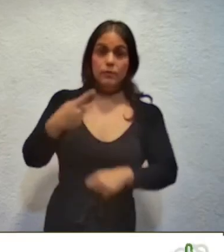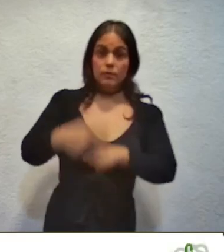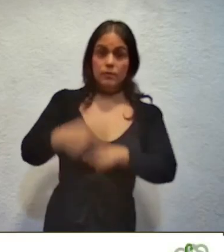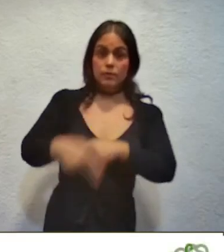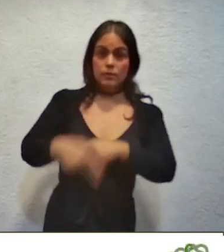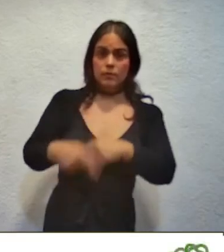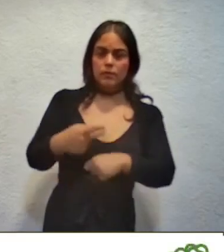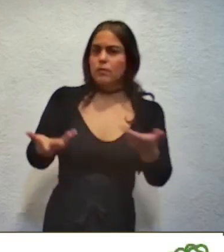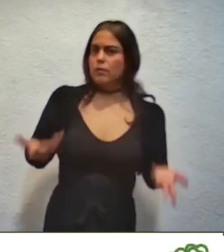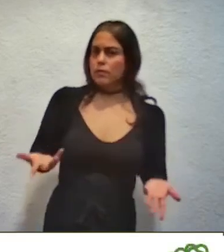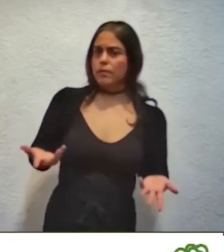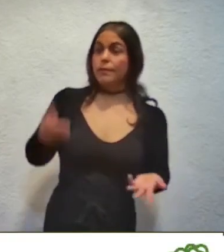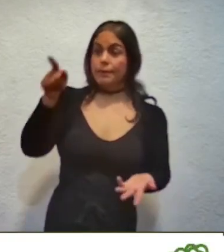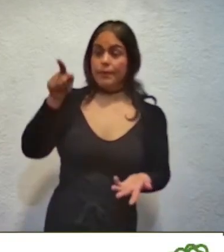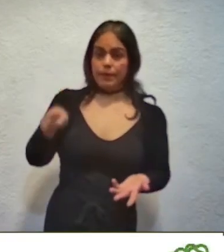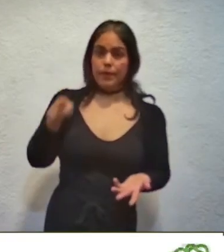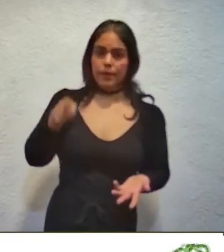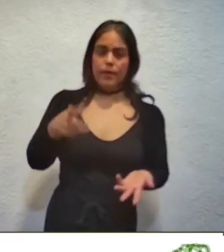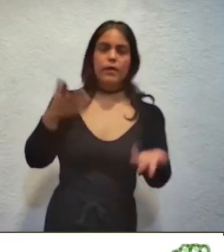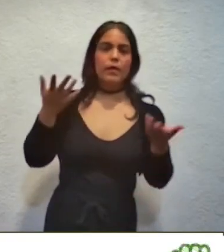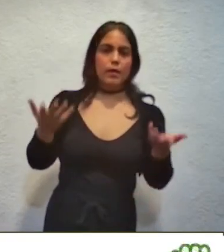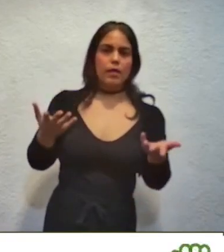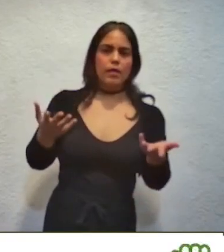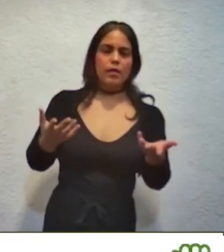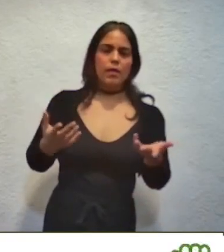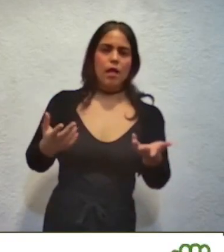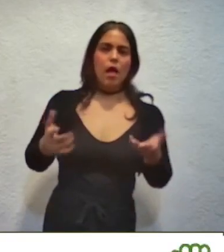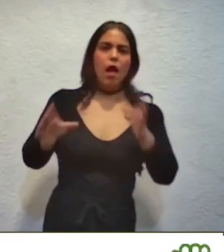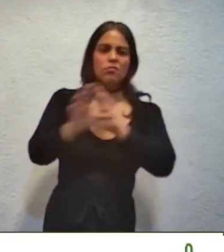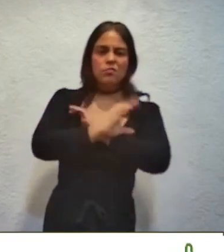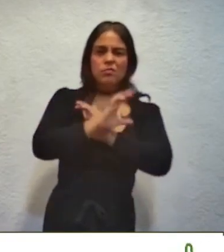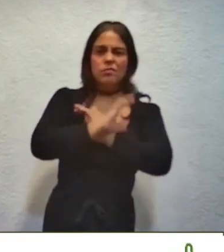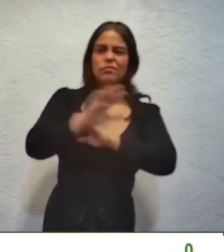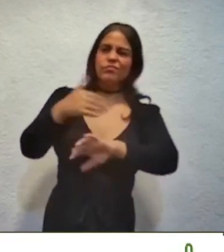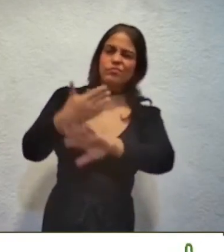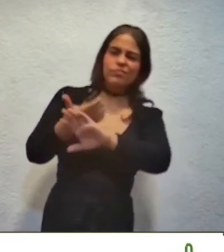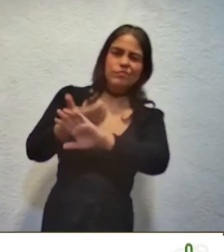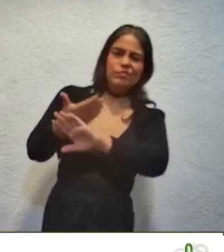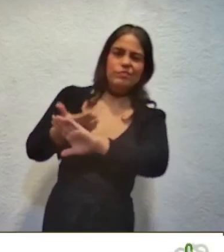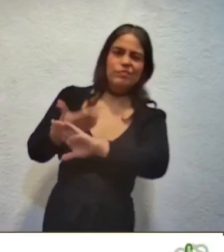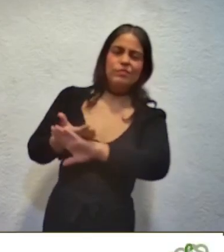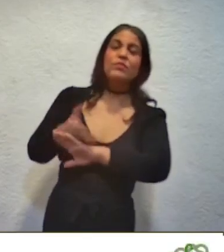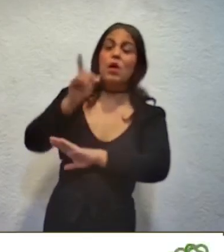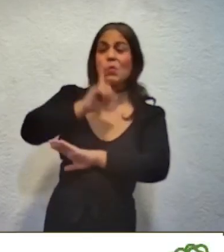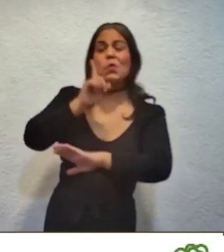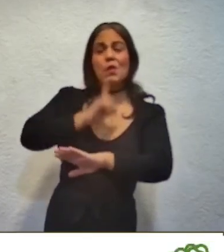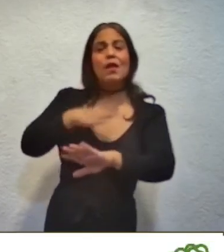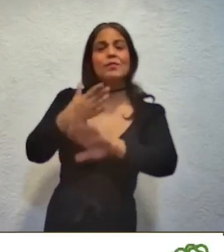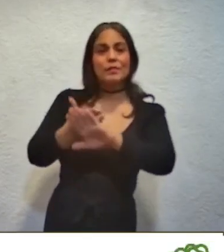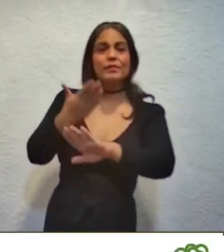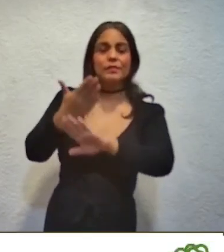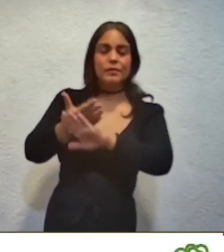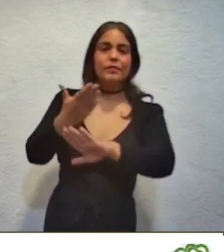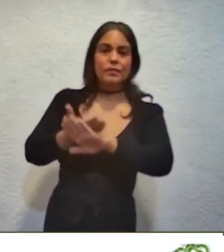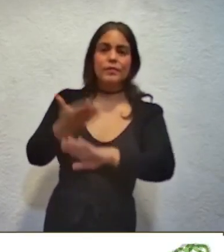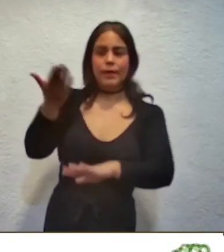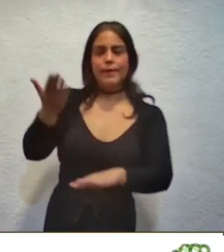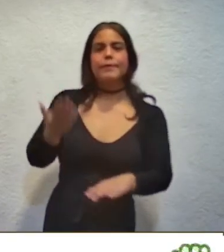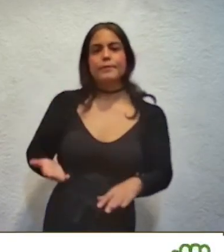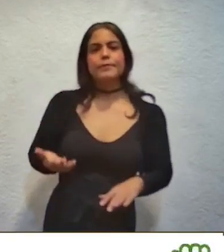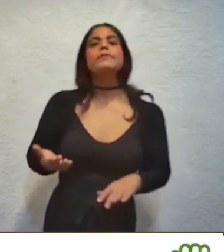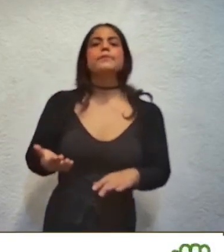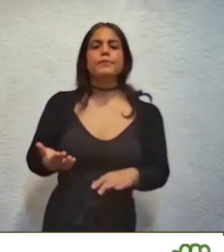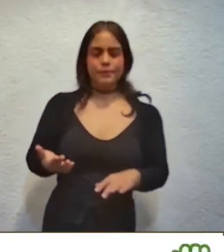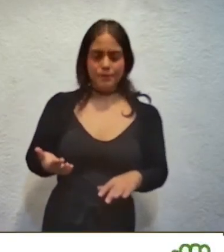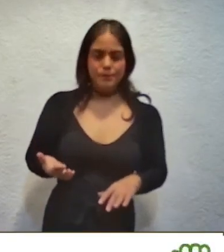en la declaración de la existencia de una conducta generadora de violencia política en razón de género en contra de la promovente,